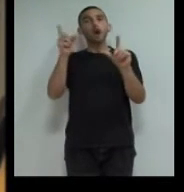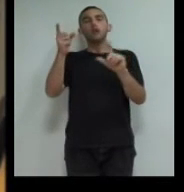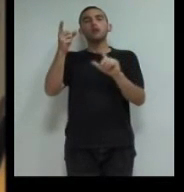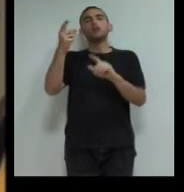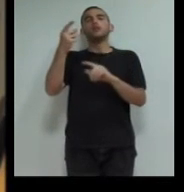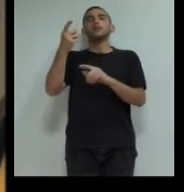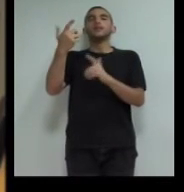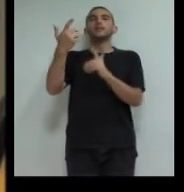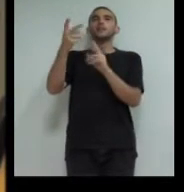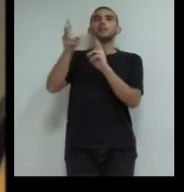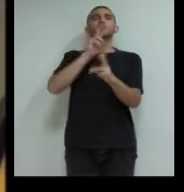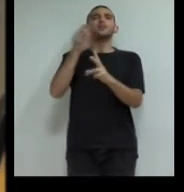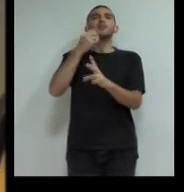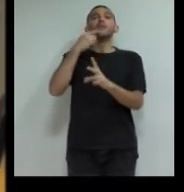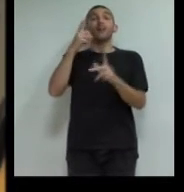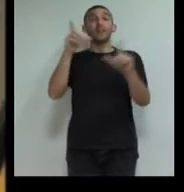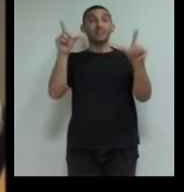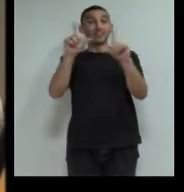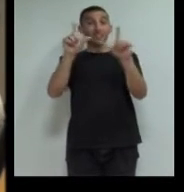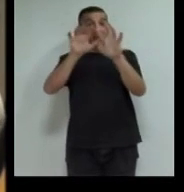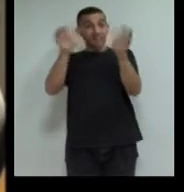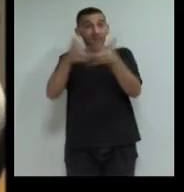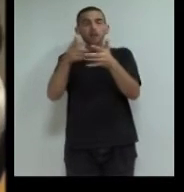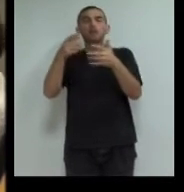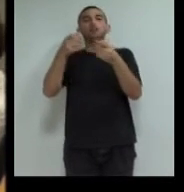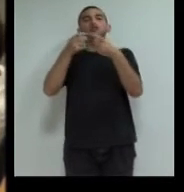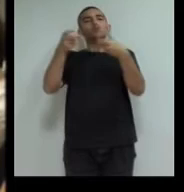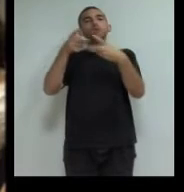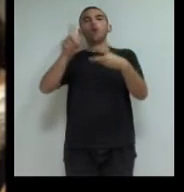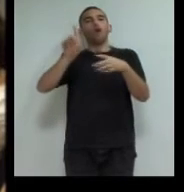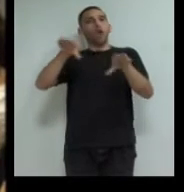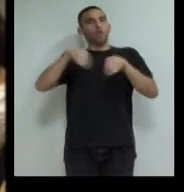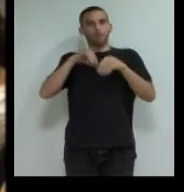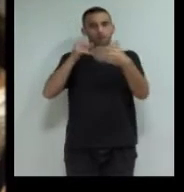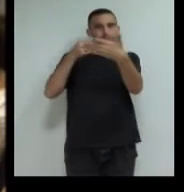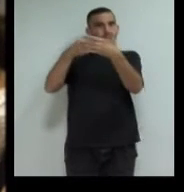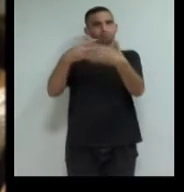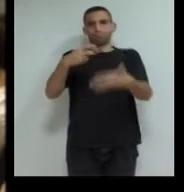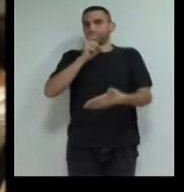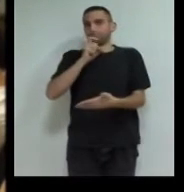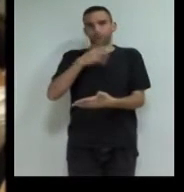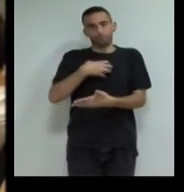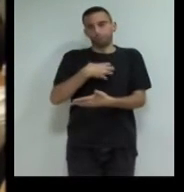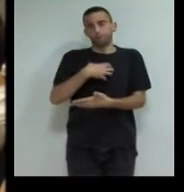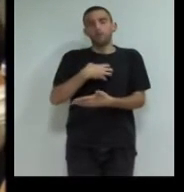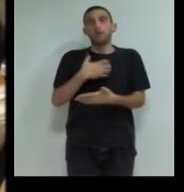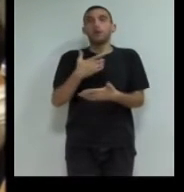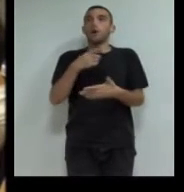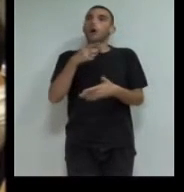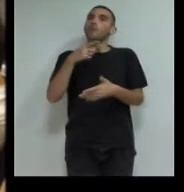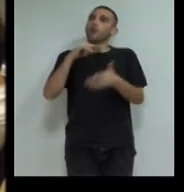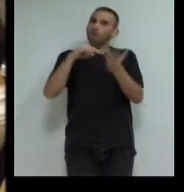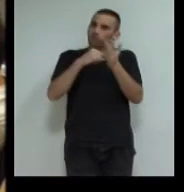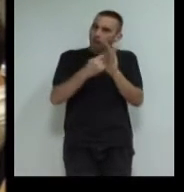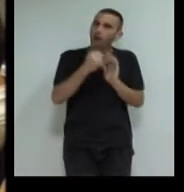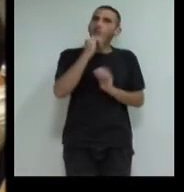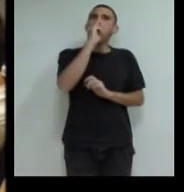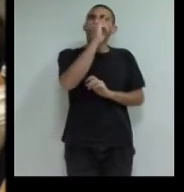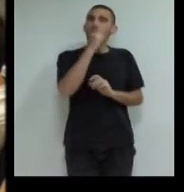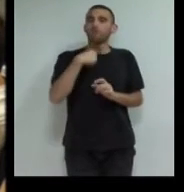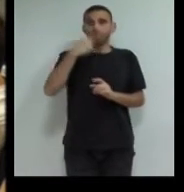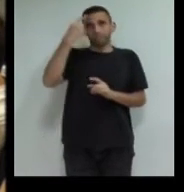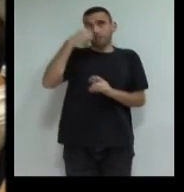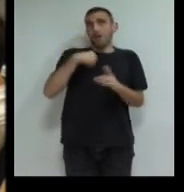subtítulos. La tecnología la tienes, existen players que emiten subtítulos, existe puedes modificar tu player para que un